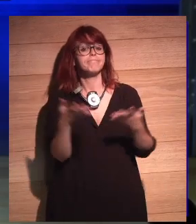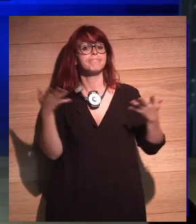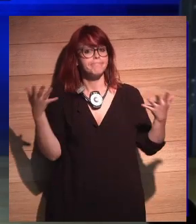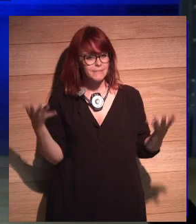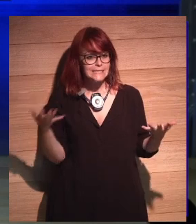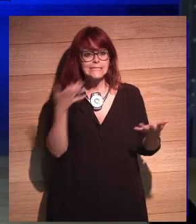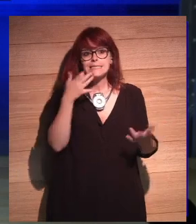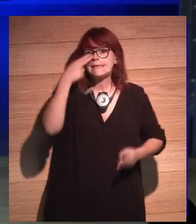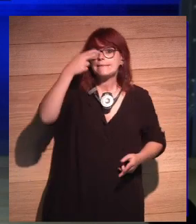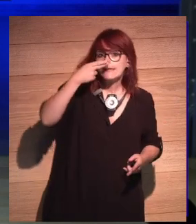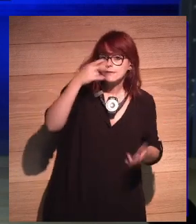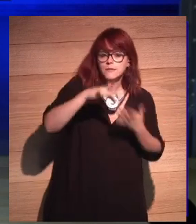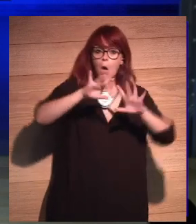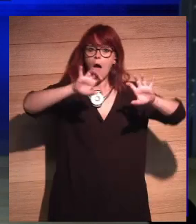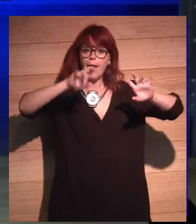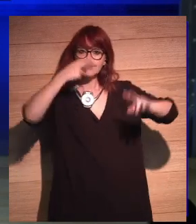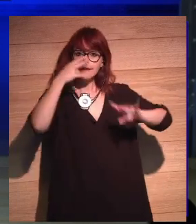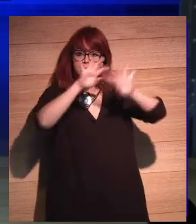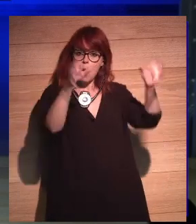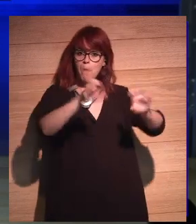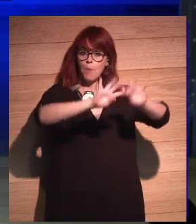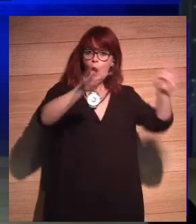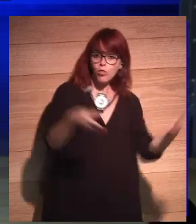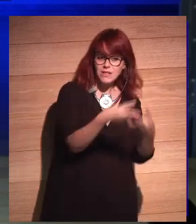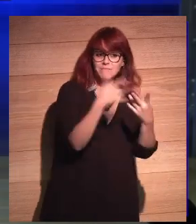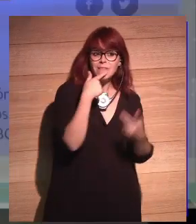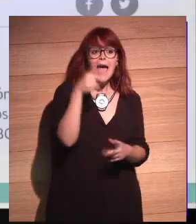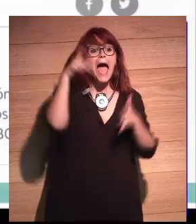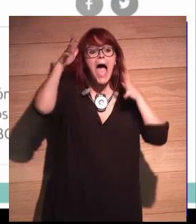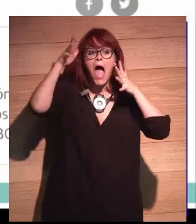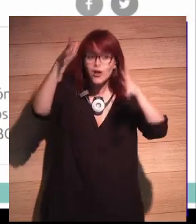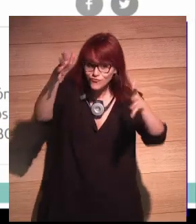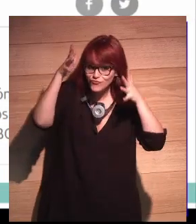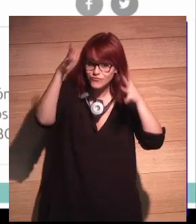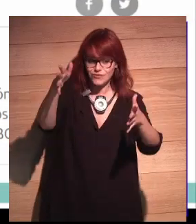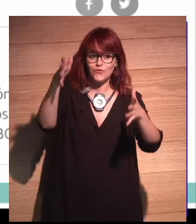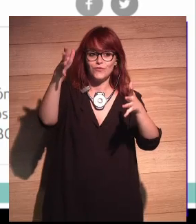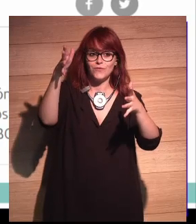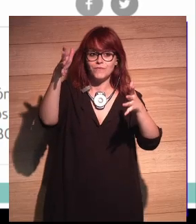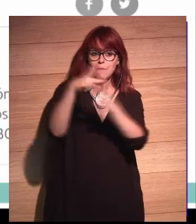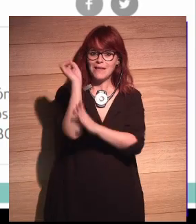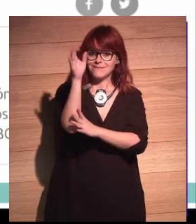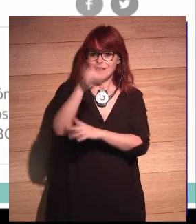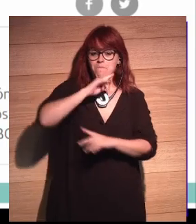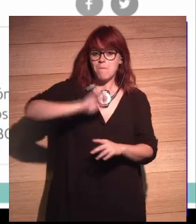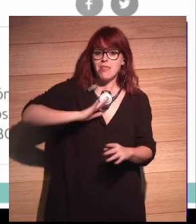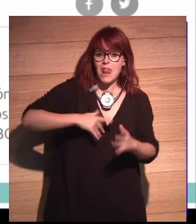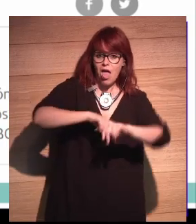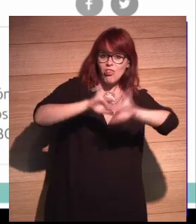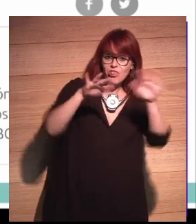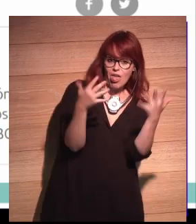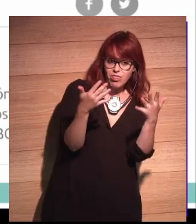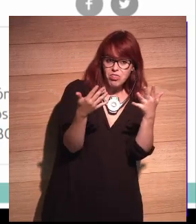Si nos interesa el podcasting, os recomiendo que os apuntéis a la charla que voy a dar mañana a las 10 de la